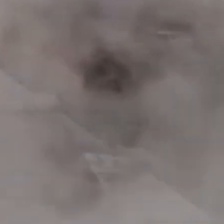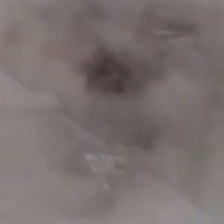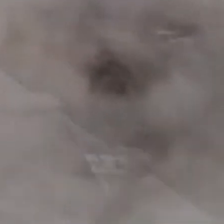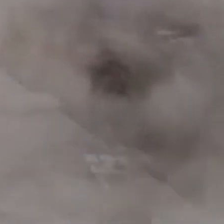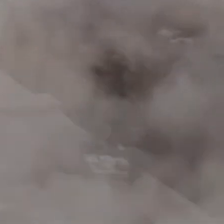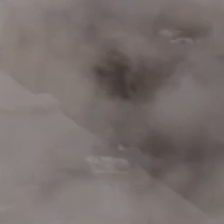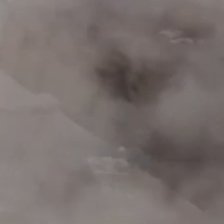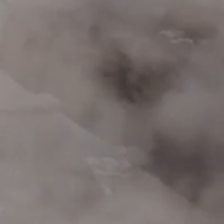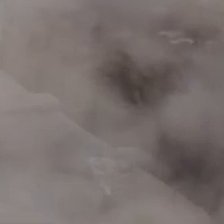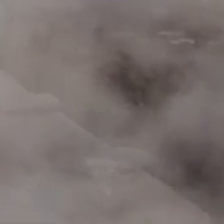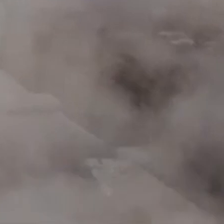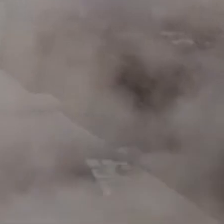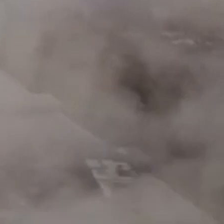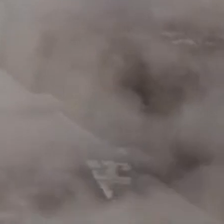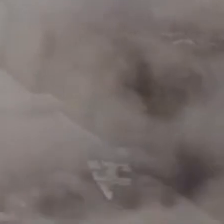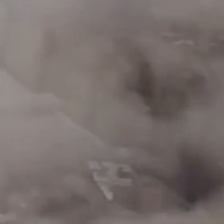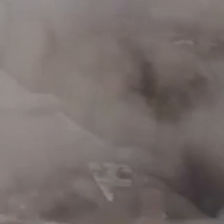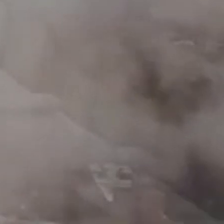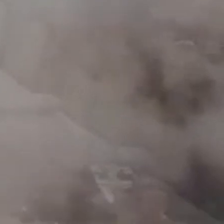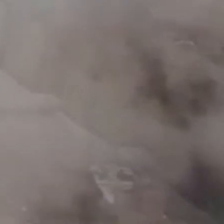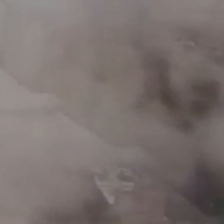da valor.